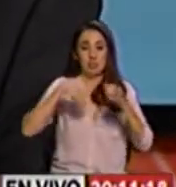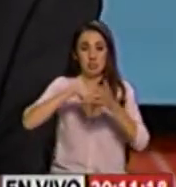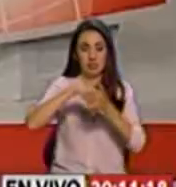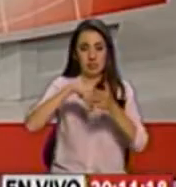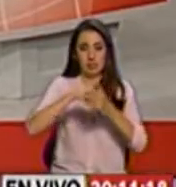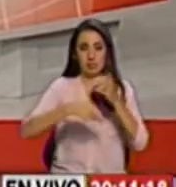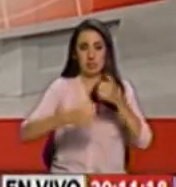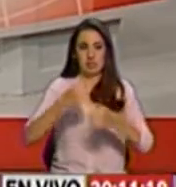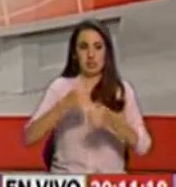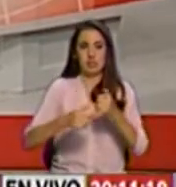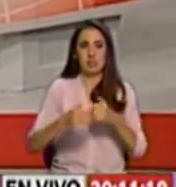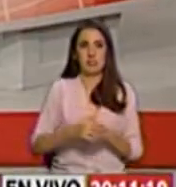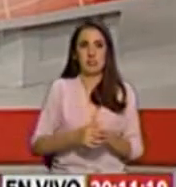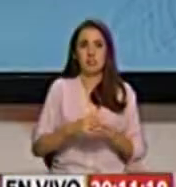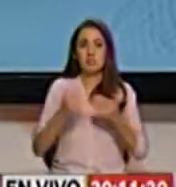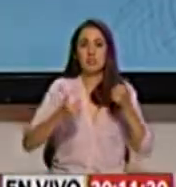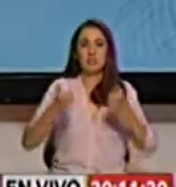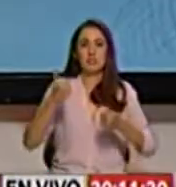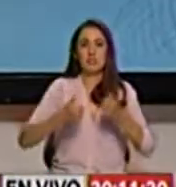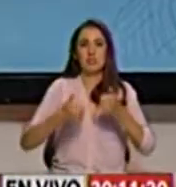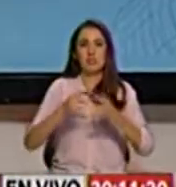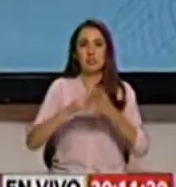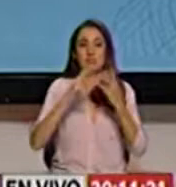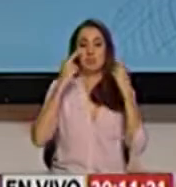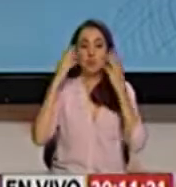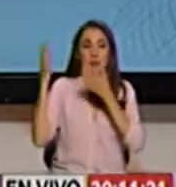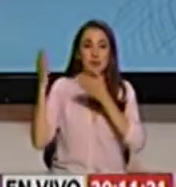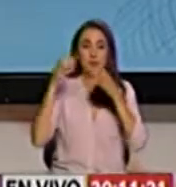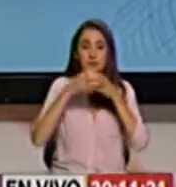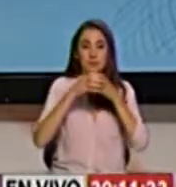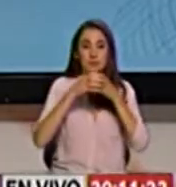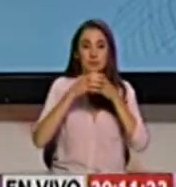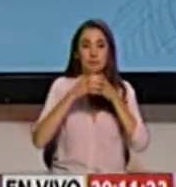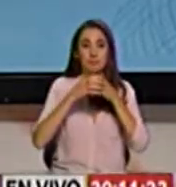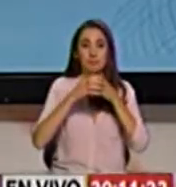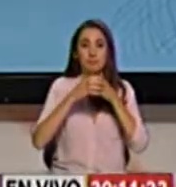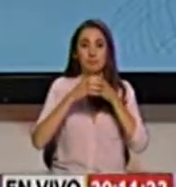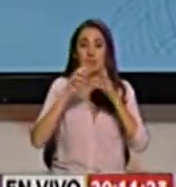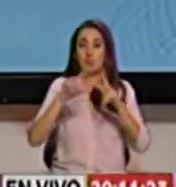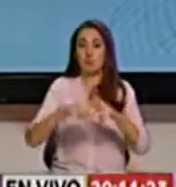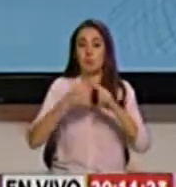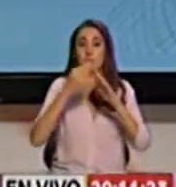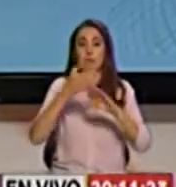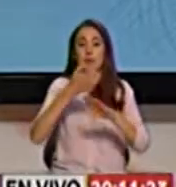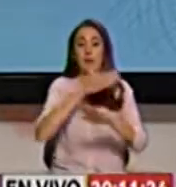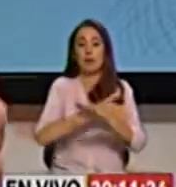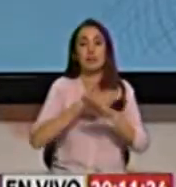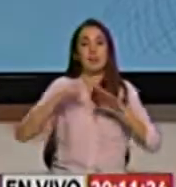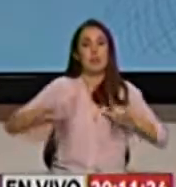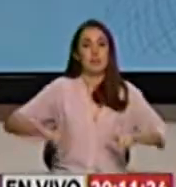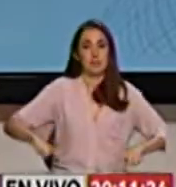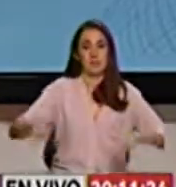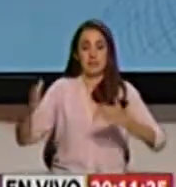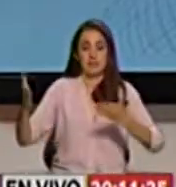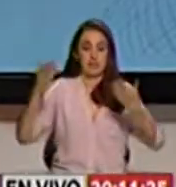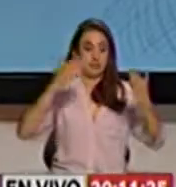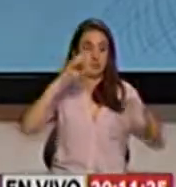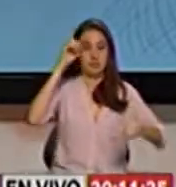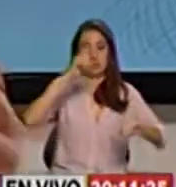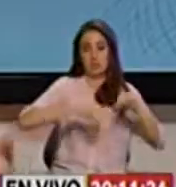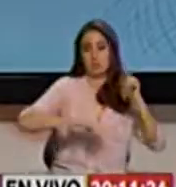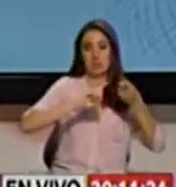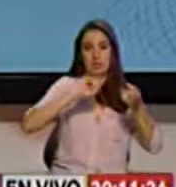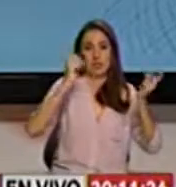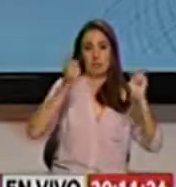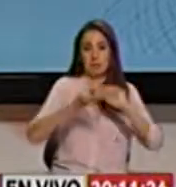la acción legislativa, teniendo en cuenta que la proforma llega desde el Poder Ejecutivo y finalmente no hay cómo